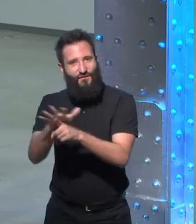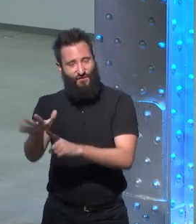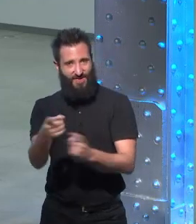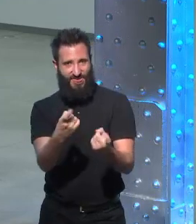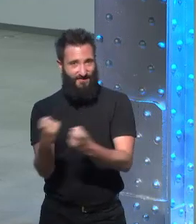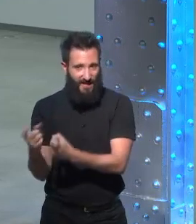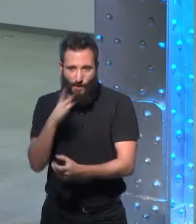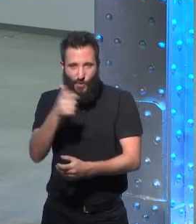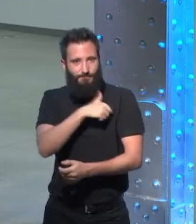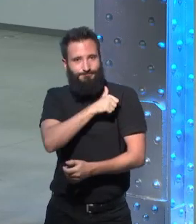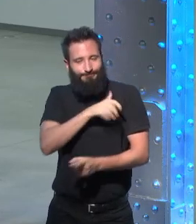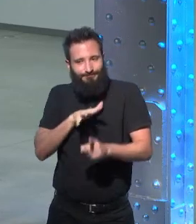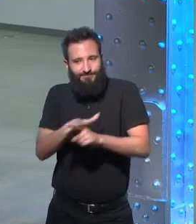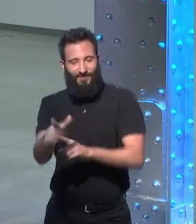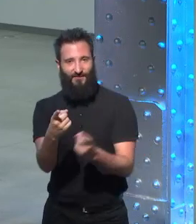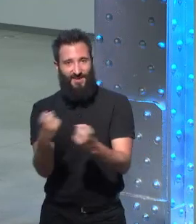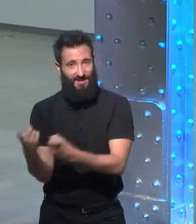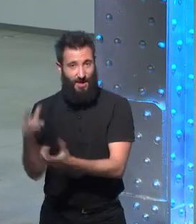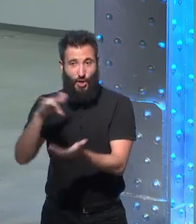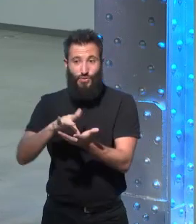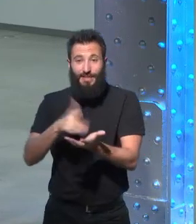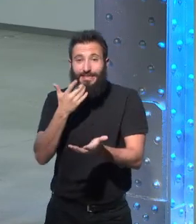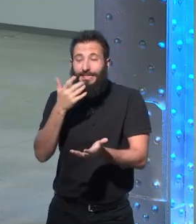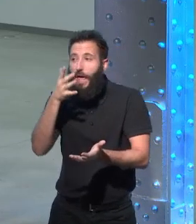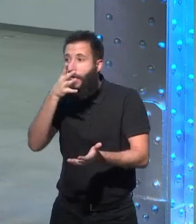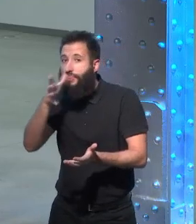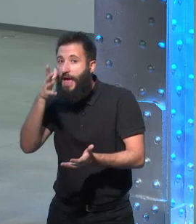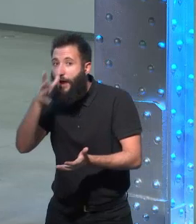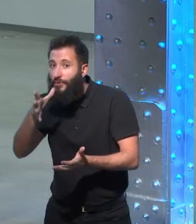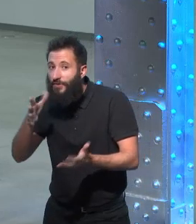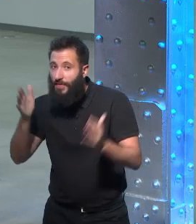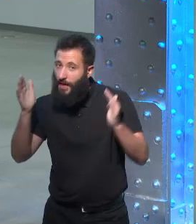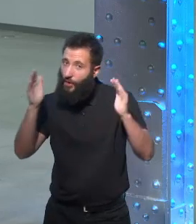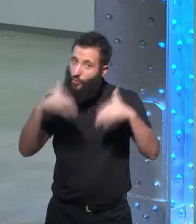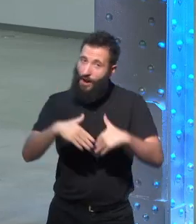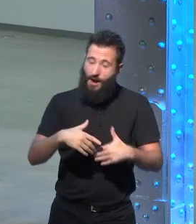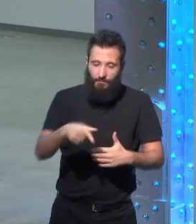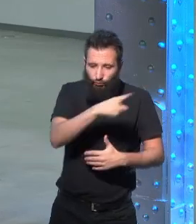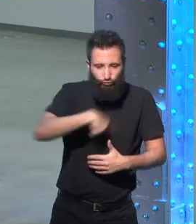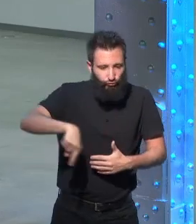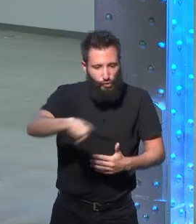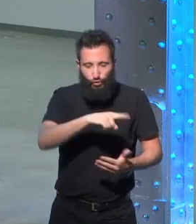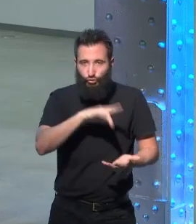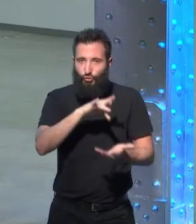de las autoridades, ¿no? Y sin la denuncia, pues tampoco podemos